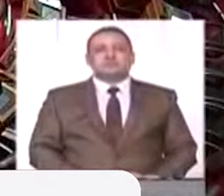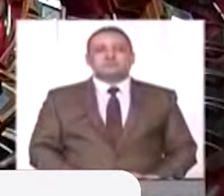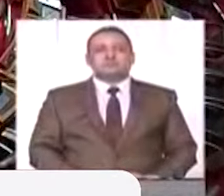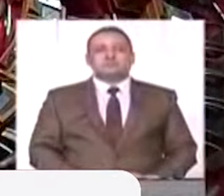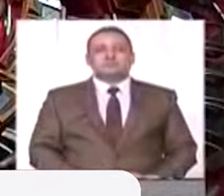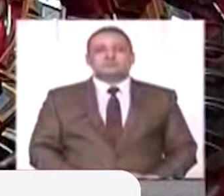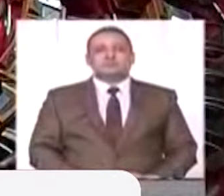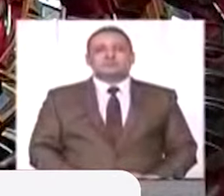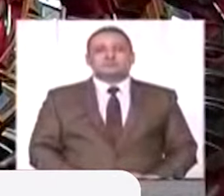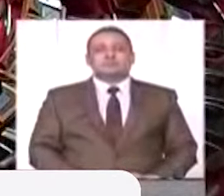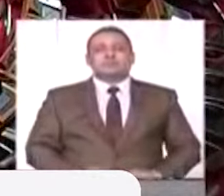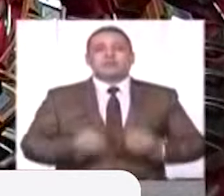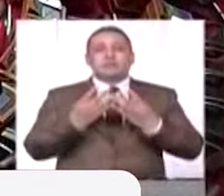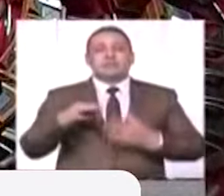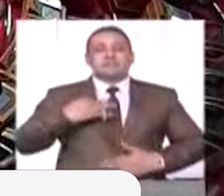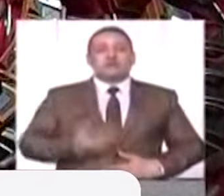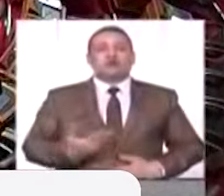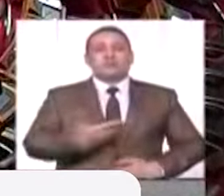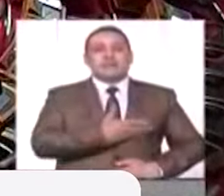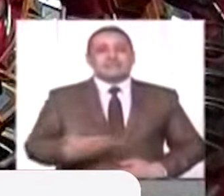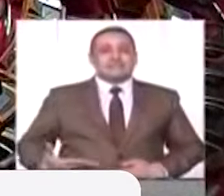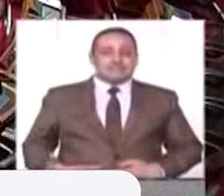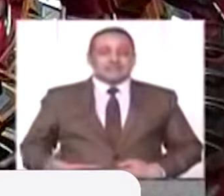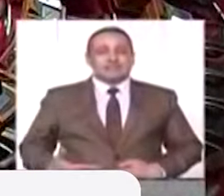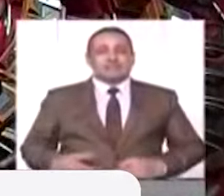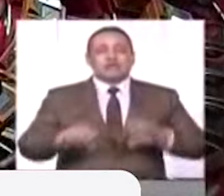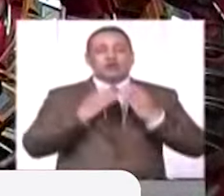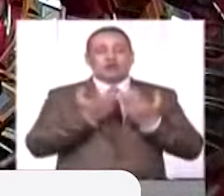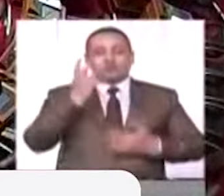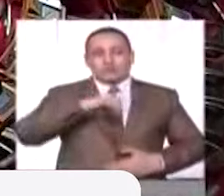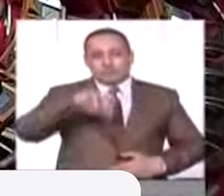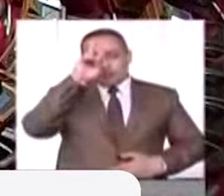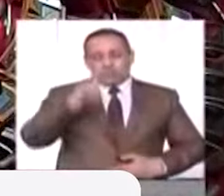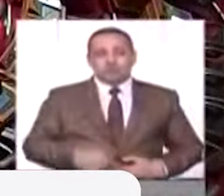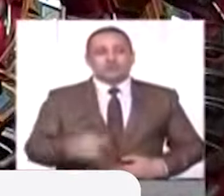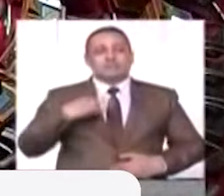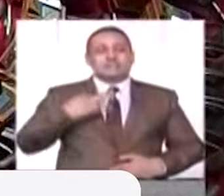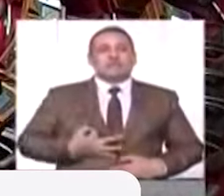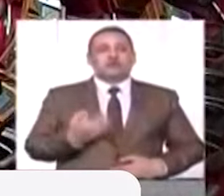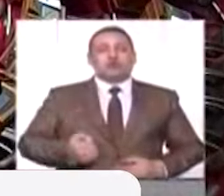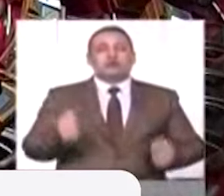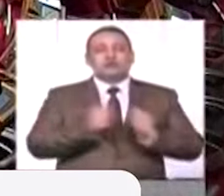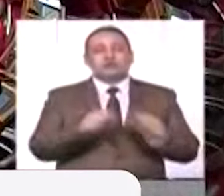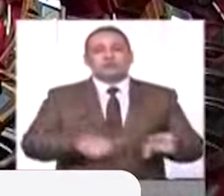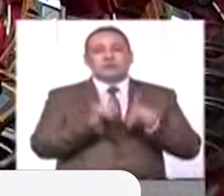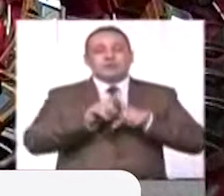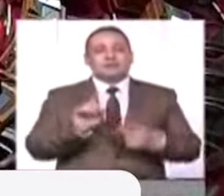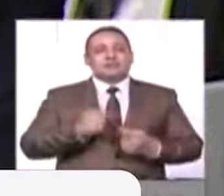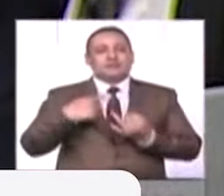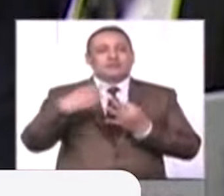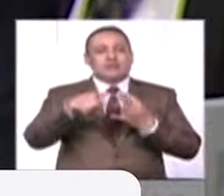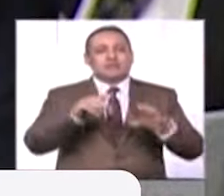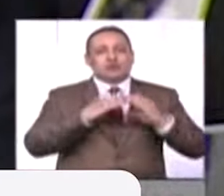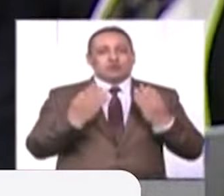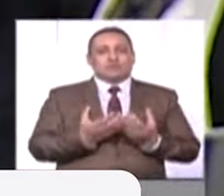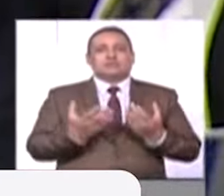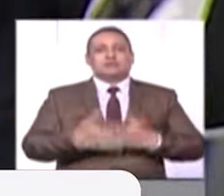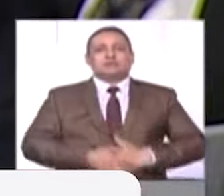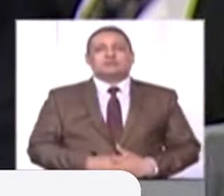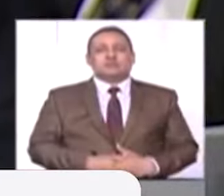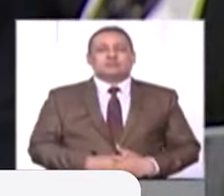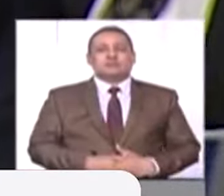que la denuncia que pide la remoción de los miembros de la Junta Nacional de Justicia recae precisamente en ella, en